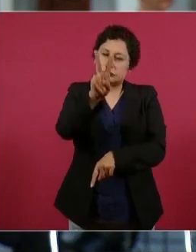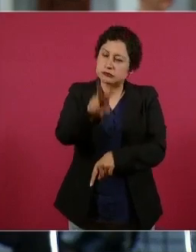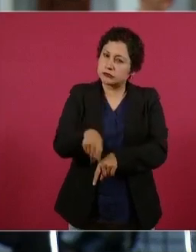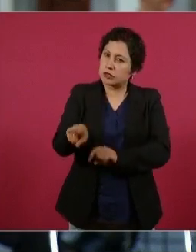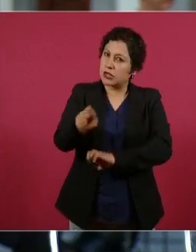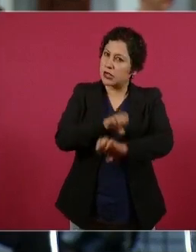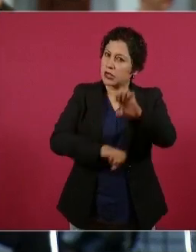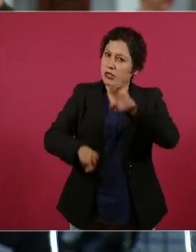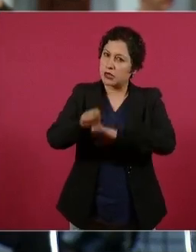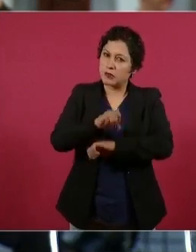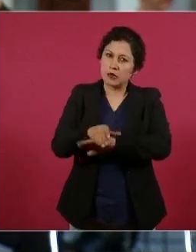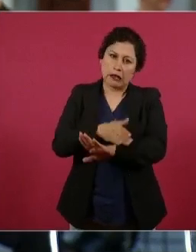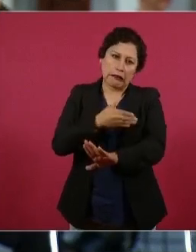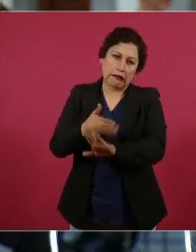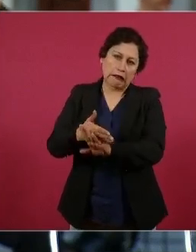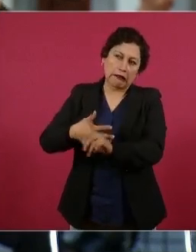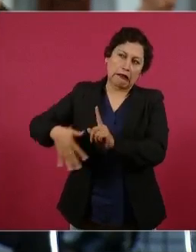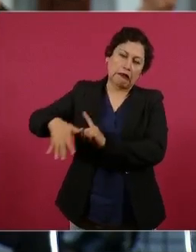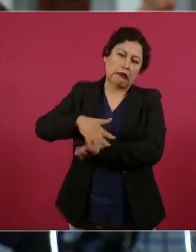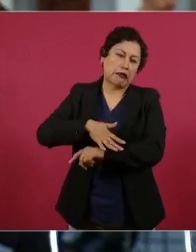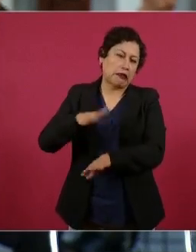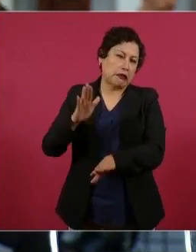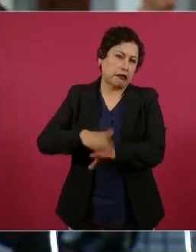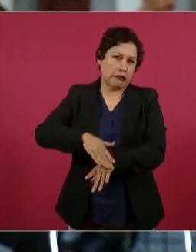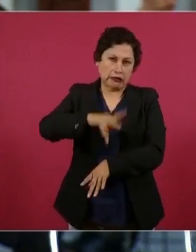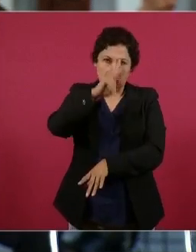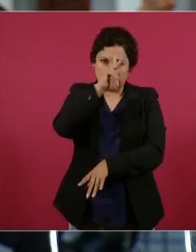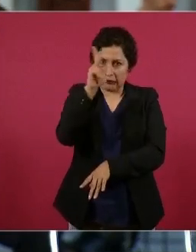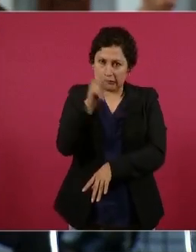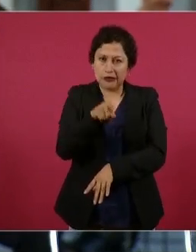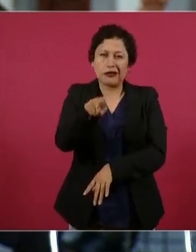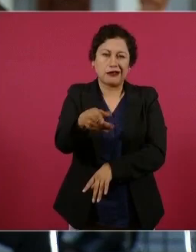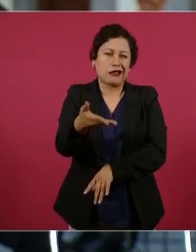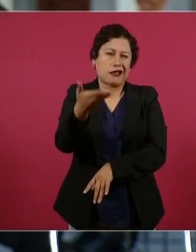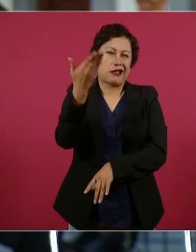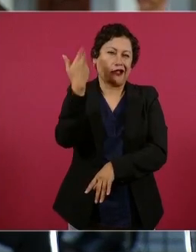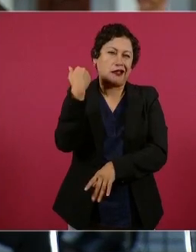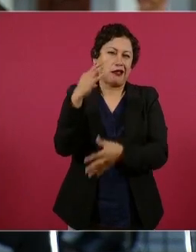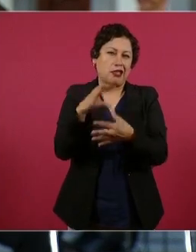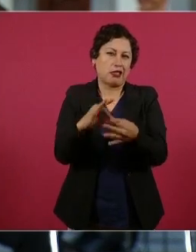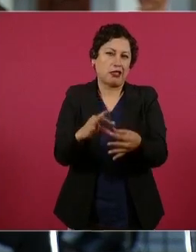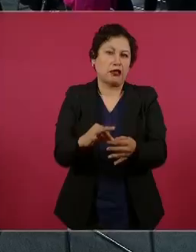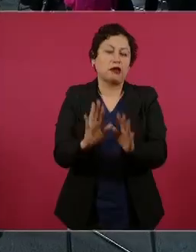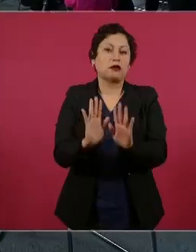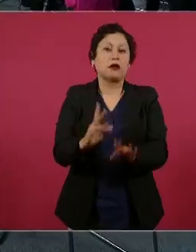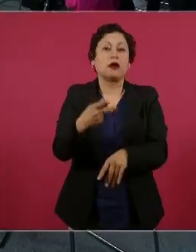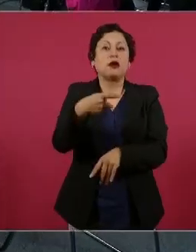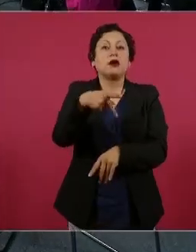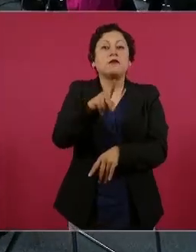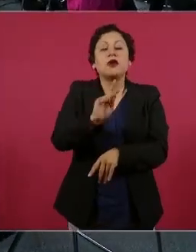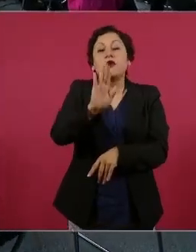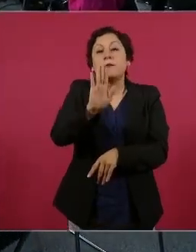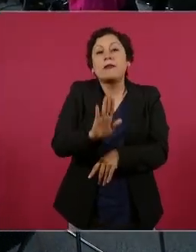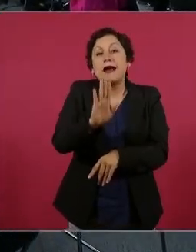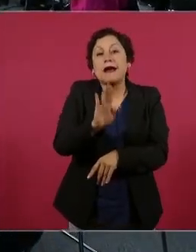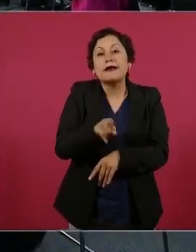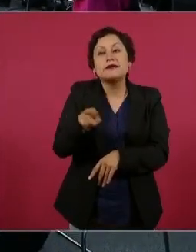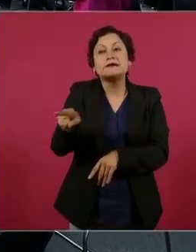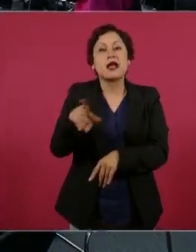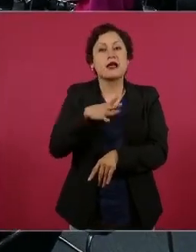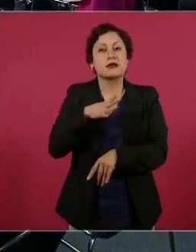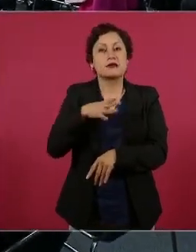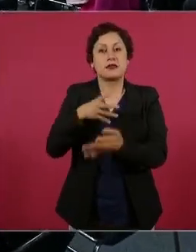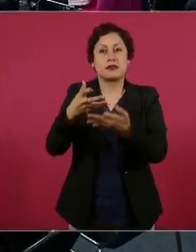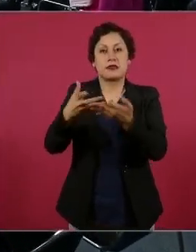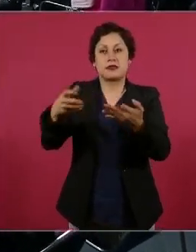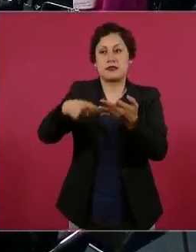ambiental en esa zona, ¿no? Ya se ha discutido mucho ese tema. Sin embargo, por ahí hay un plan de que el terreno de